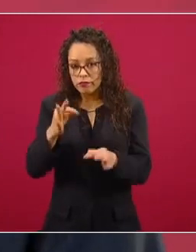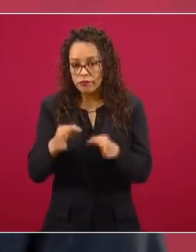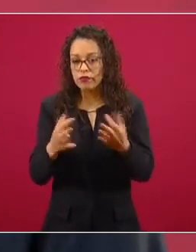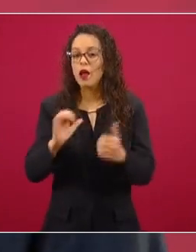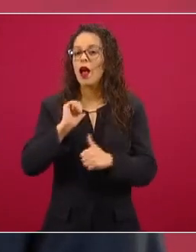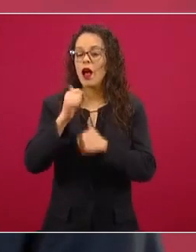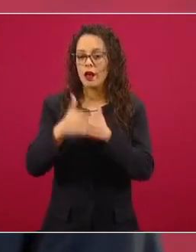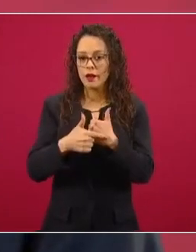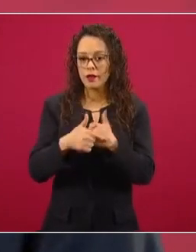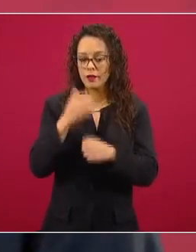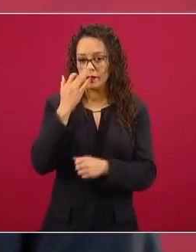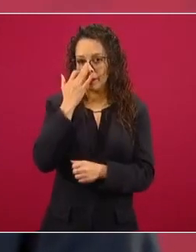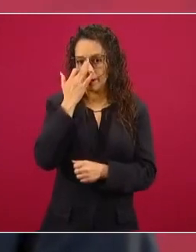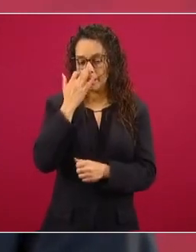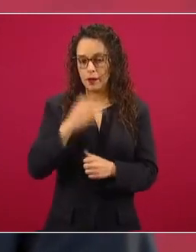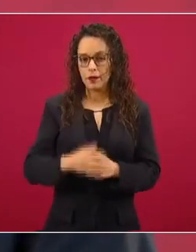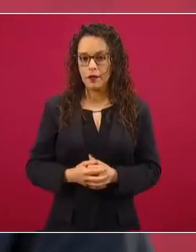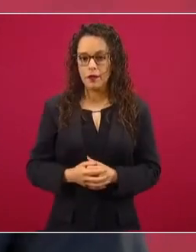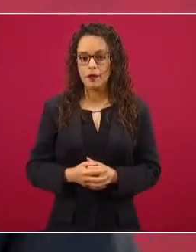un